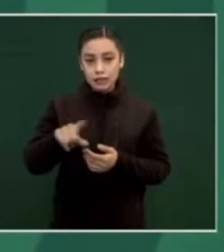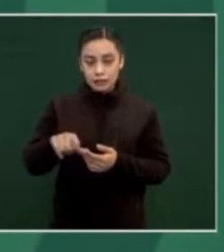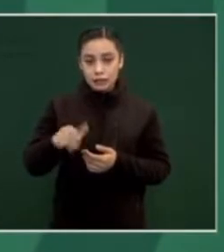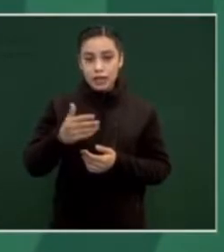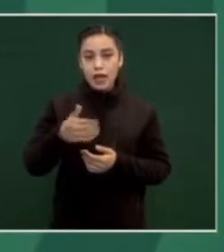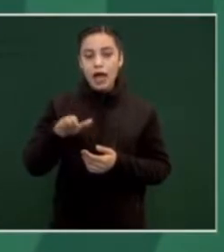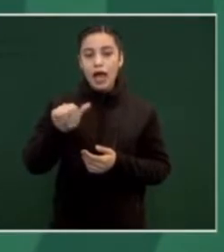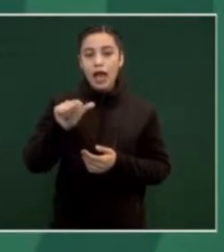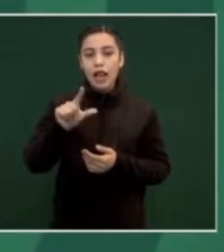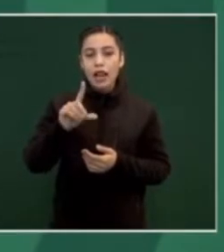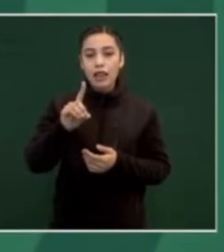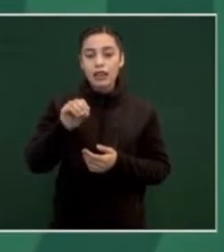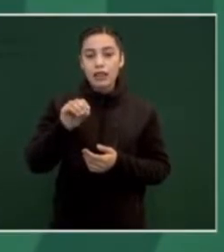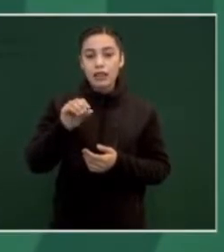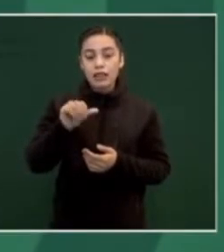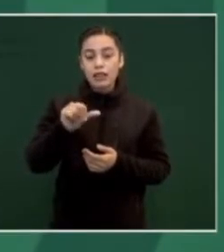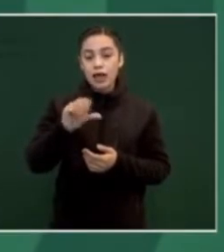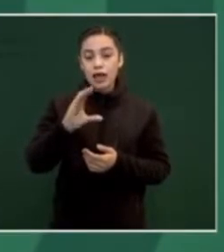sea